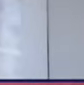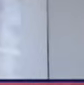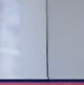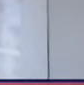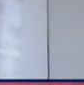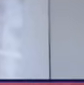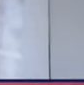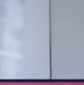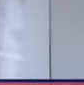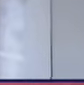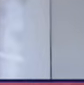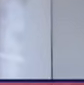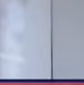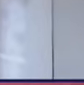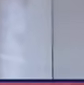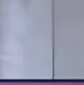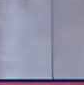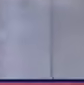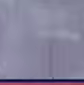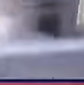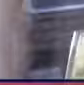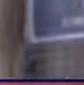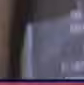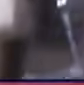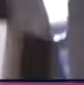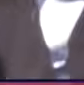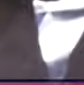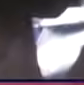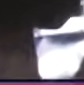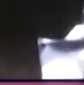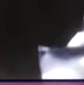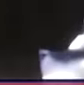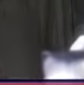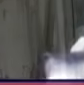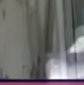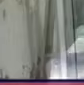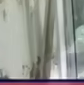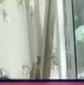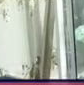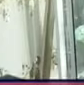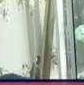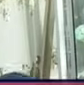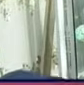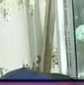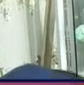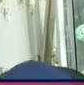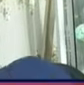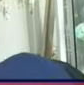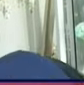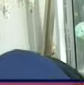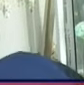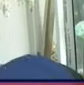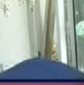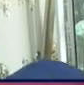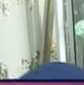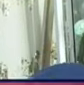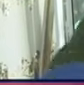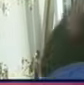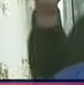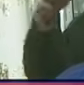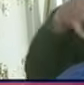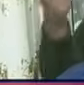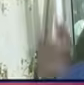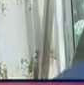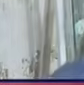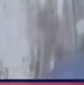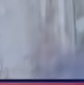sus seres queridos. Y está habiendo nomás venta, gracias a Dios. Muchos se recuerdan de sus seres queridos, entonces quieren